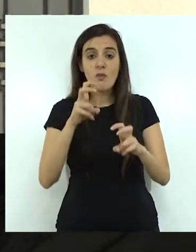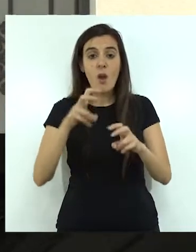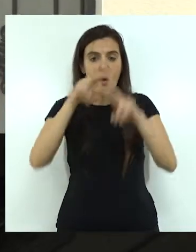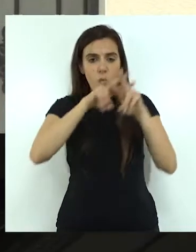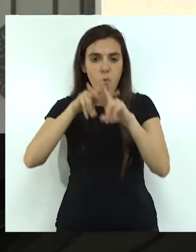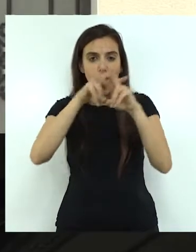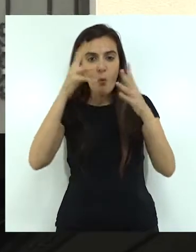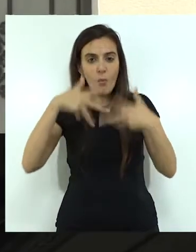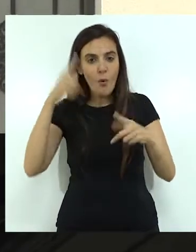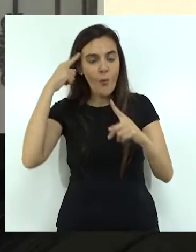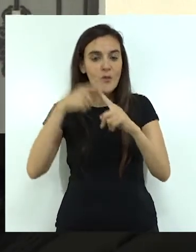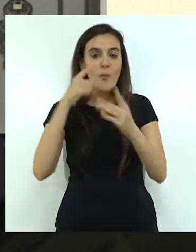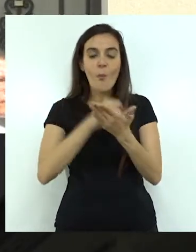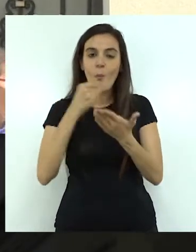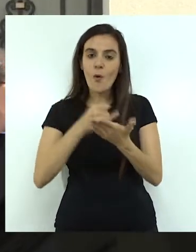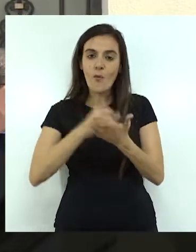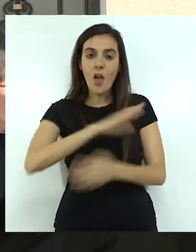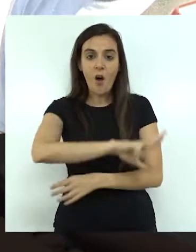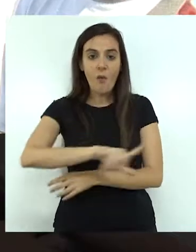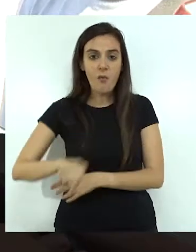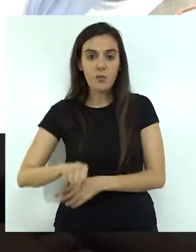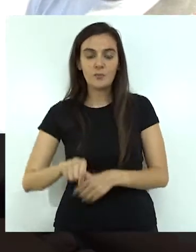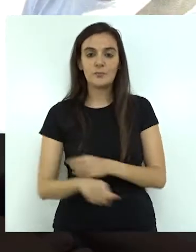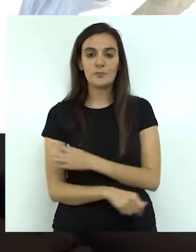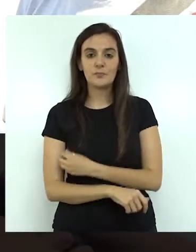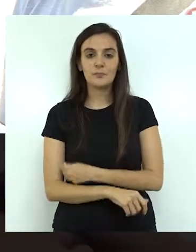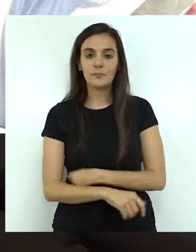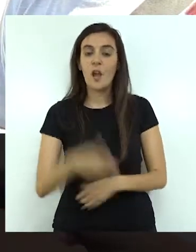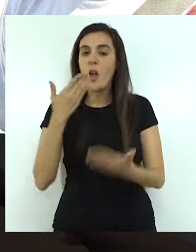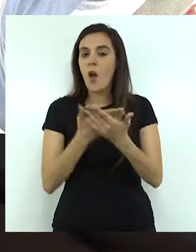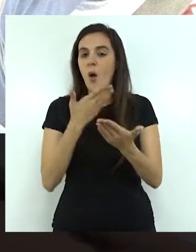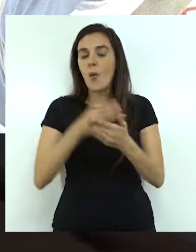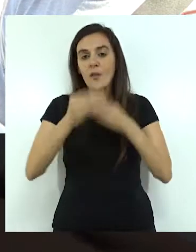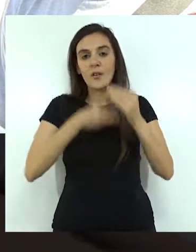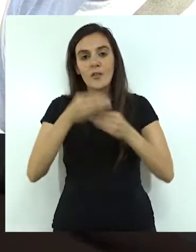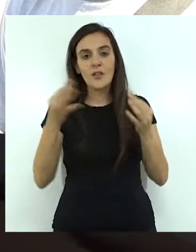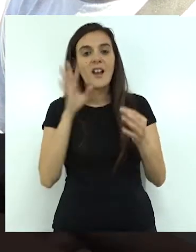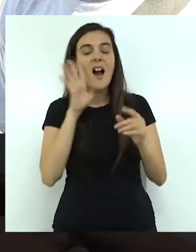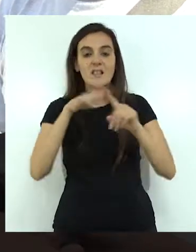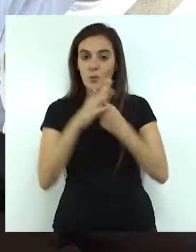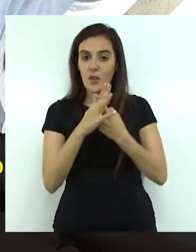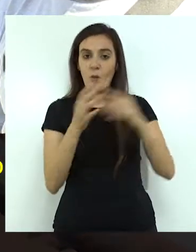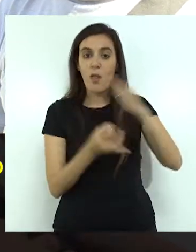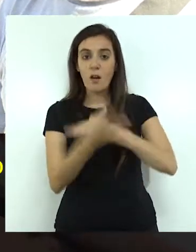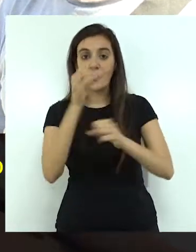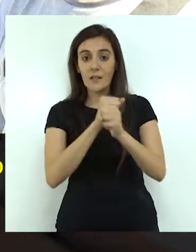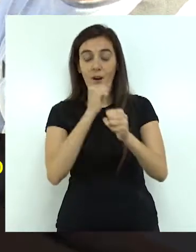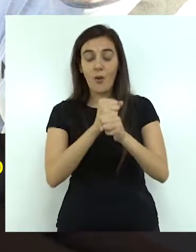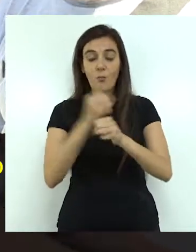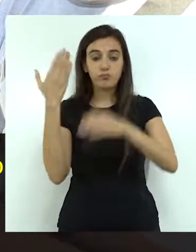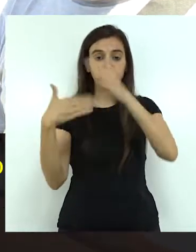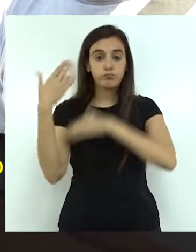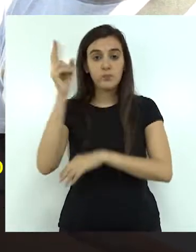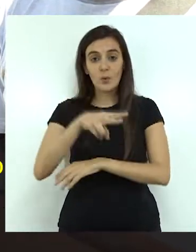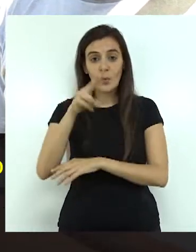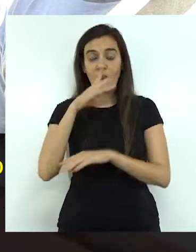si se ha producido malversación de caudales hemos tratado de que aquí se crea una bolsa de trabajo que nunca ha habido y el que